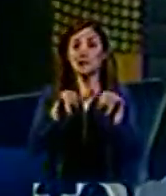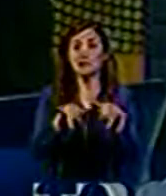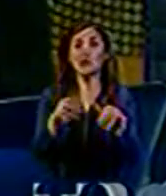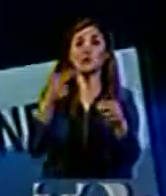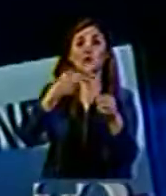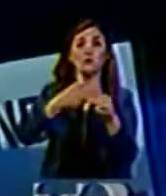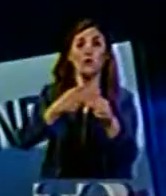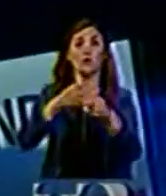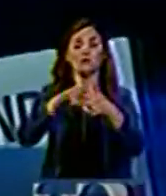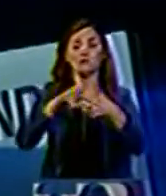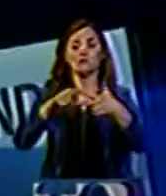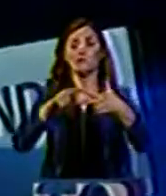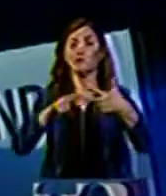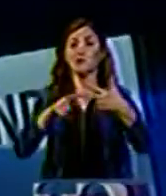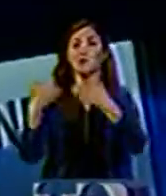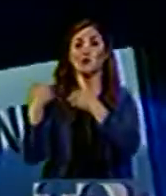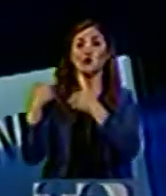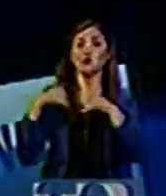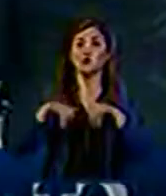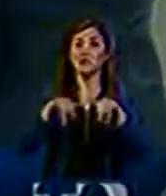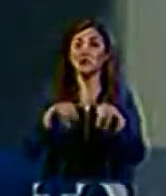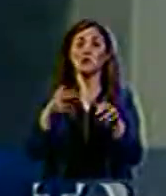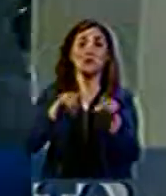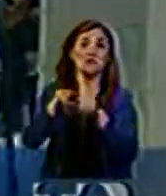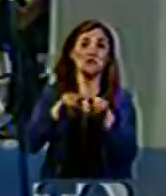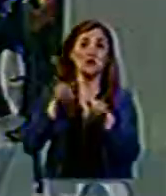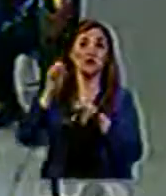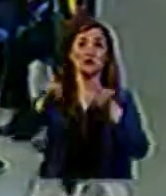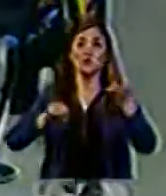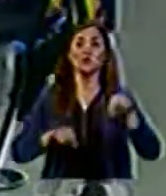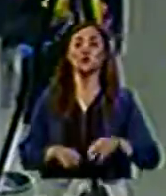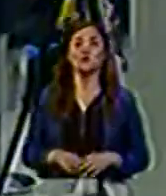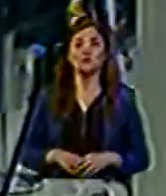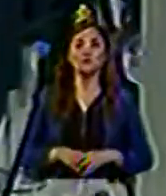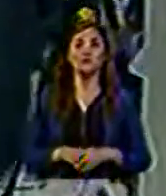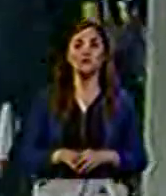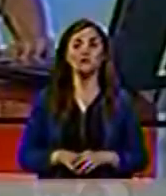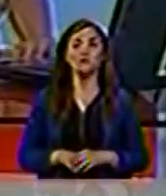o no como postulante en el cargo. En Quito, Daniela Valencia, 24 horas.